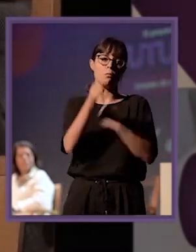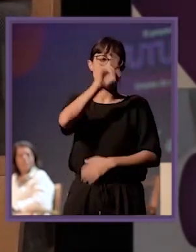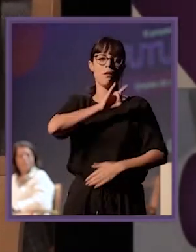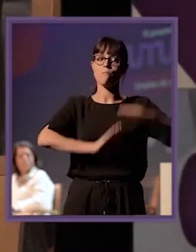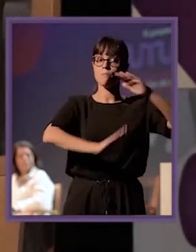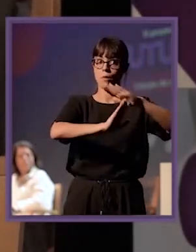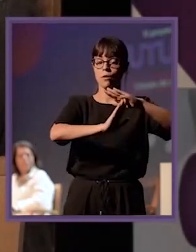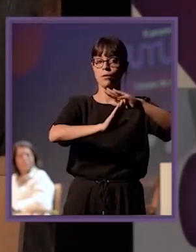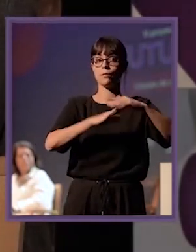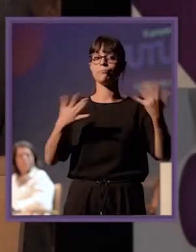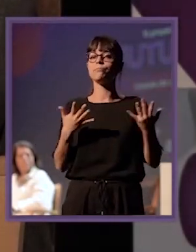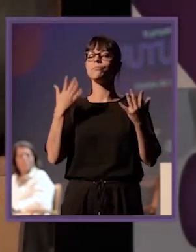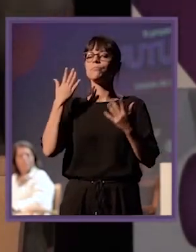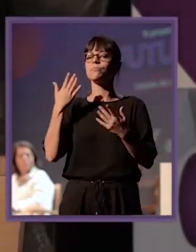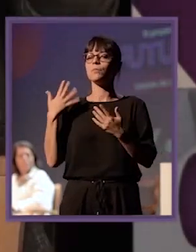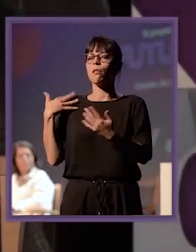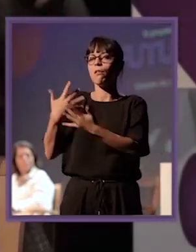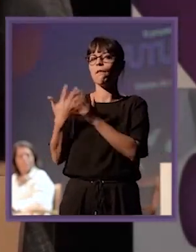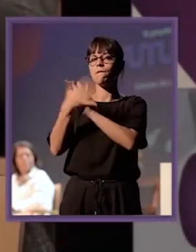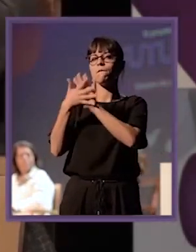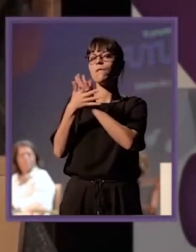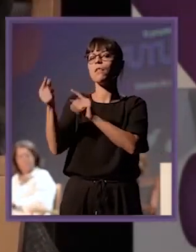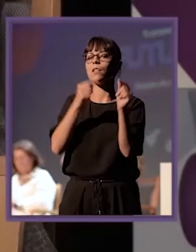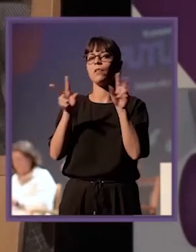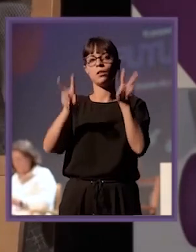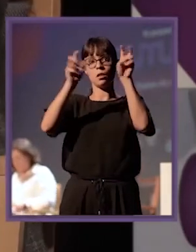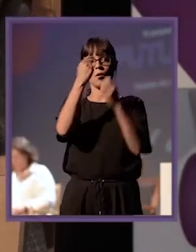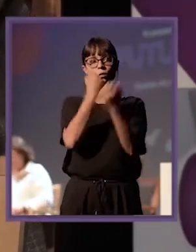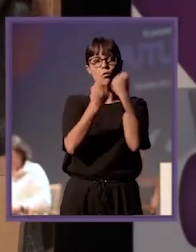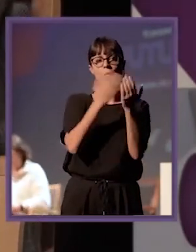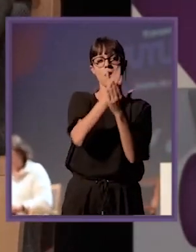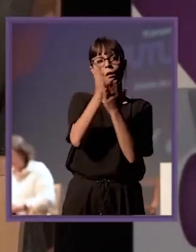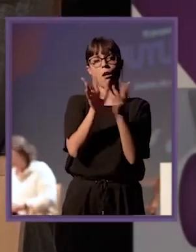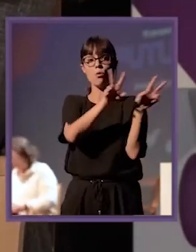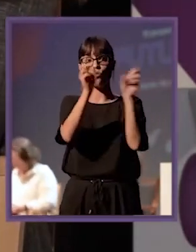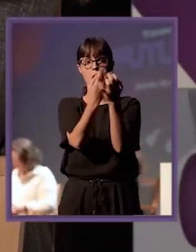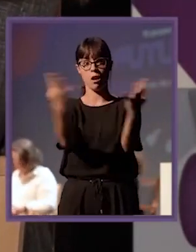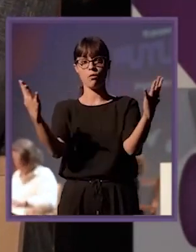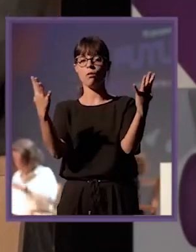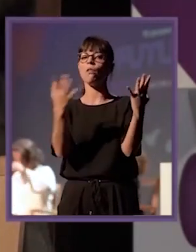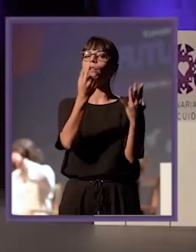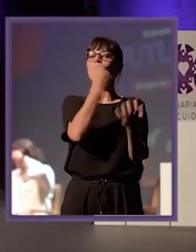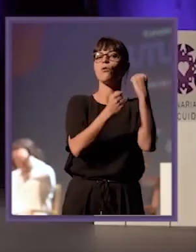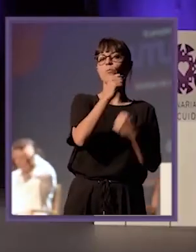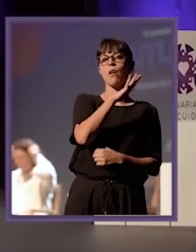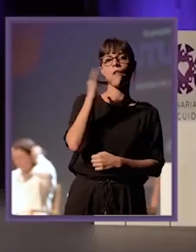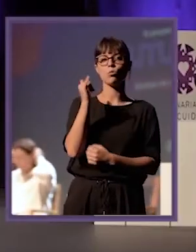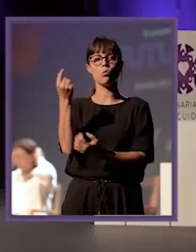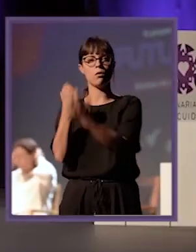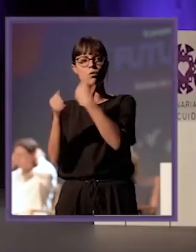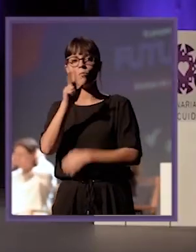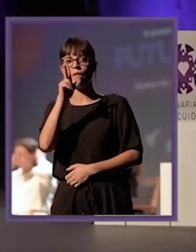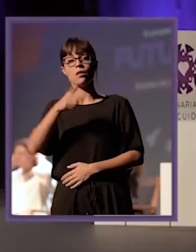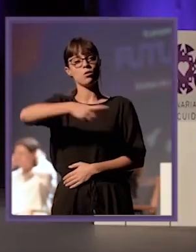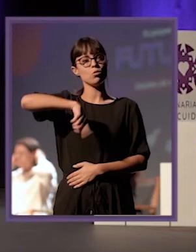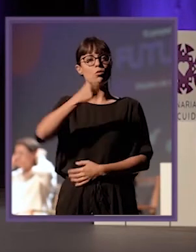de una diversificación de la economía. Se habla de economía verde, se habla de la economía azul y nosotros planteamos un nuevo tipo de economía. En algunas voces en